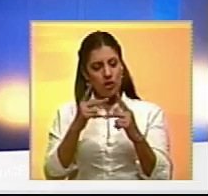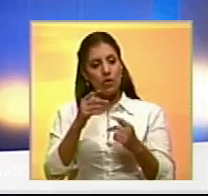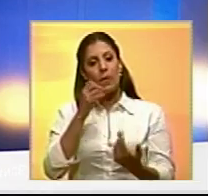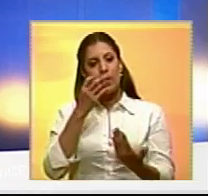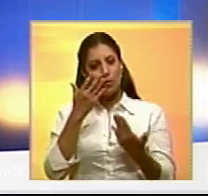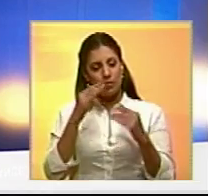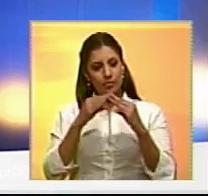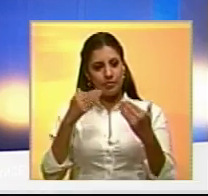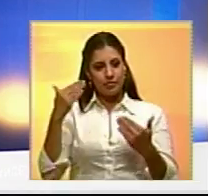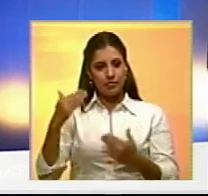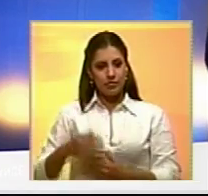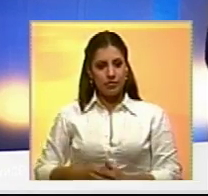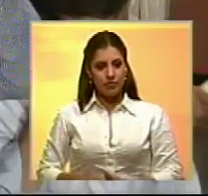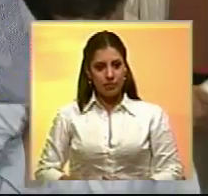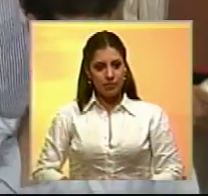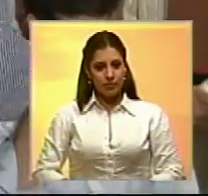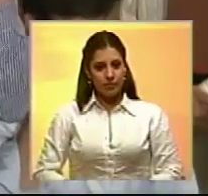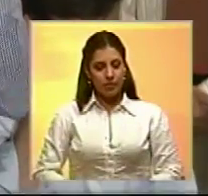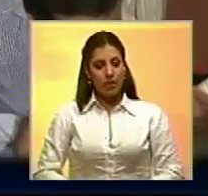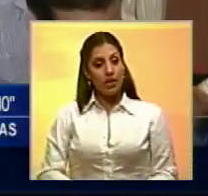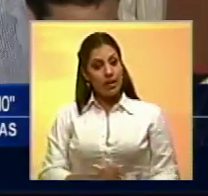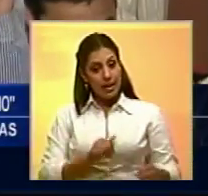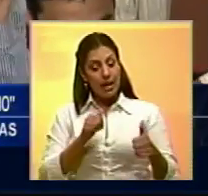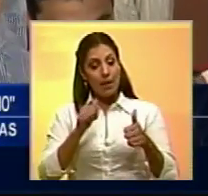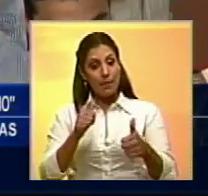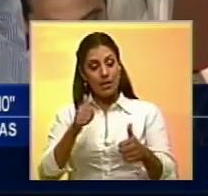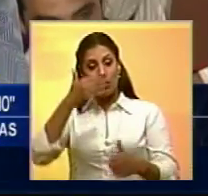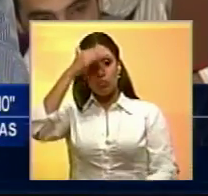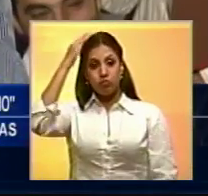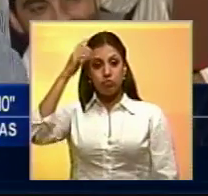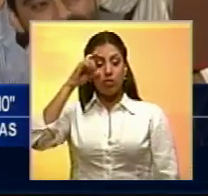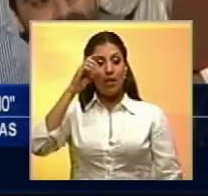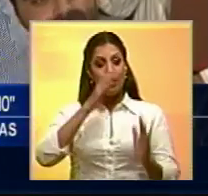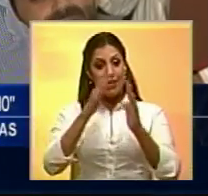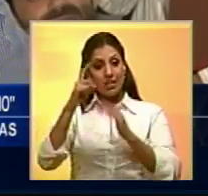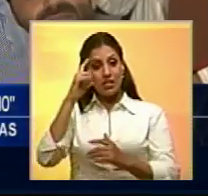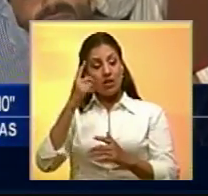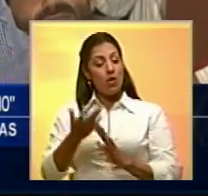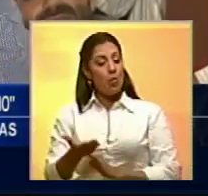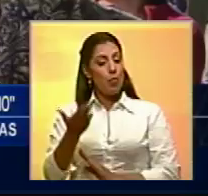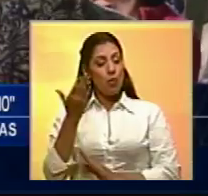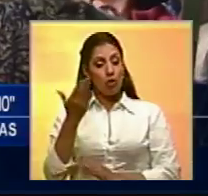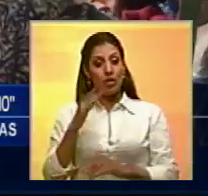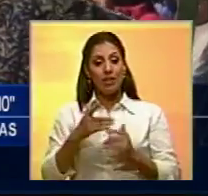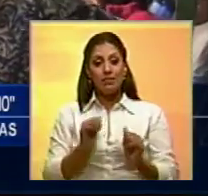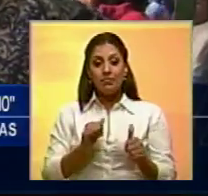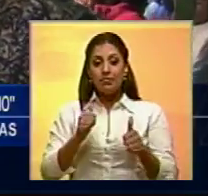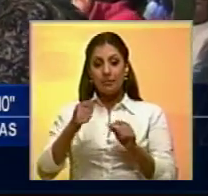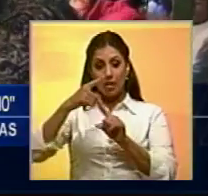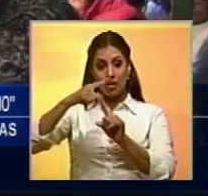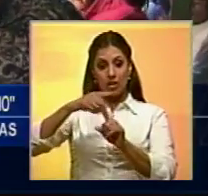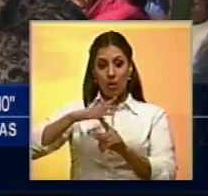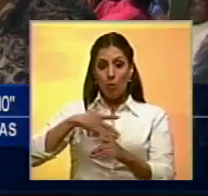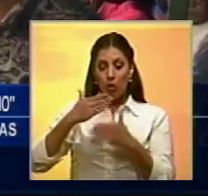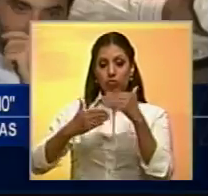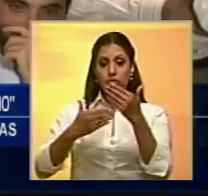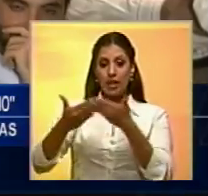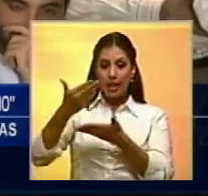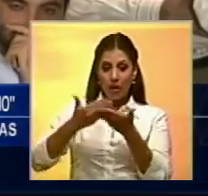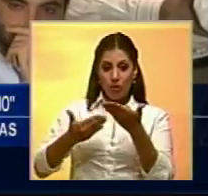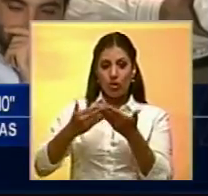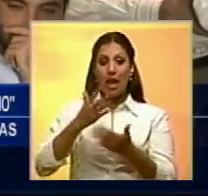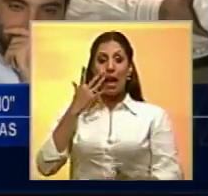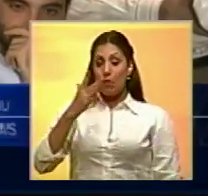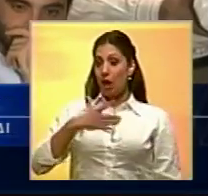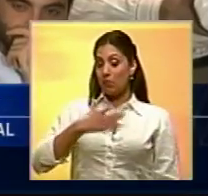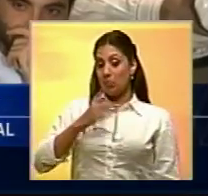Oliver Rodríguez nos cuenta más. Para Ramos Ayub, el calendario electoral es fundamental para arrancar posibles negociaciones. Si a mí